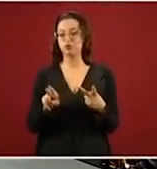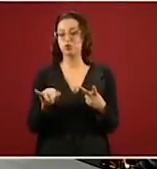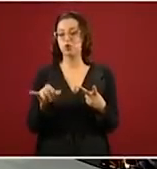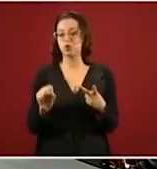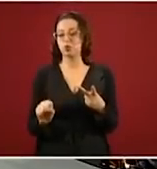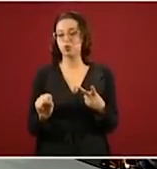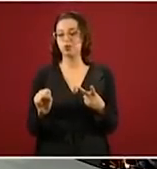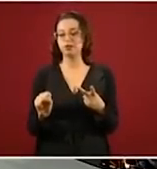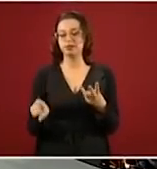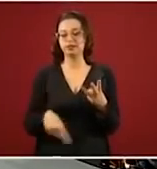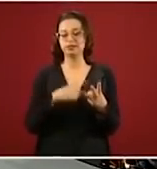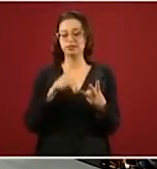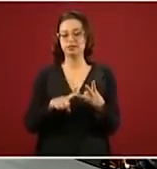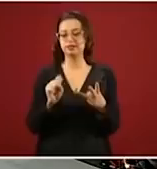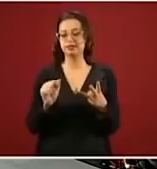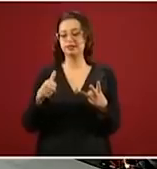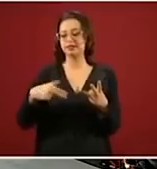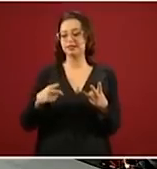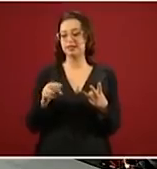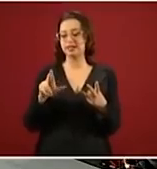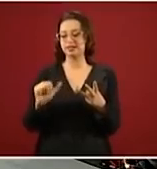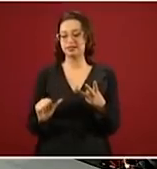sandra aguilera